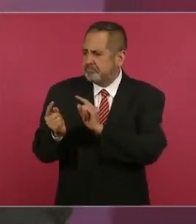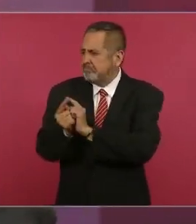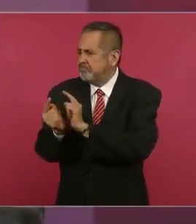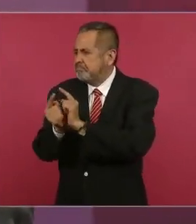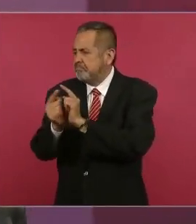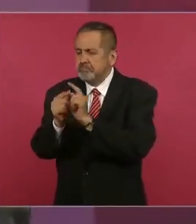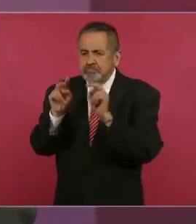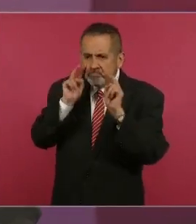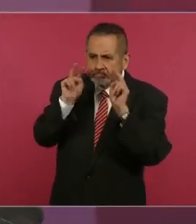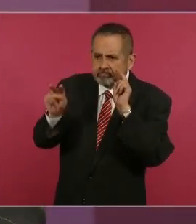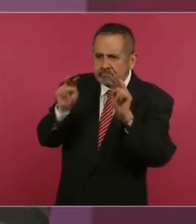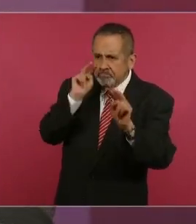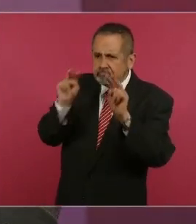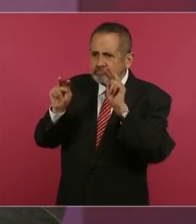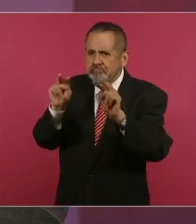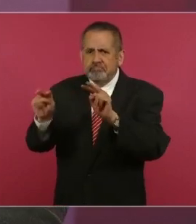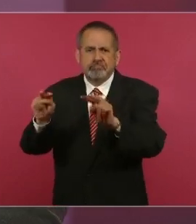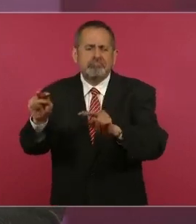porque fuimos viendo